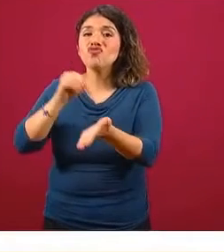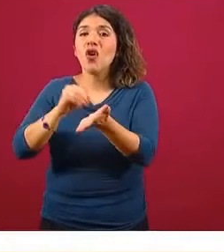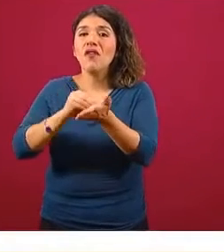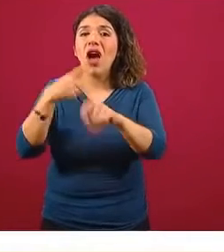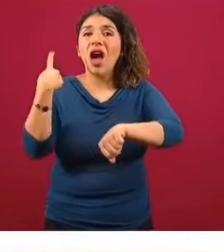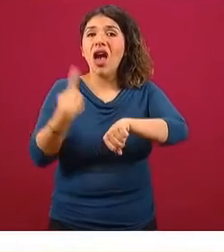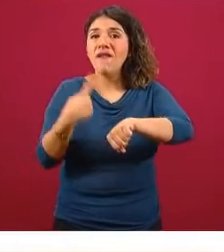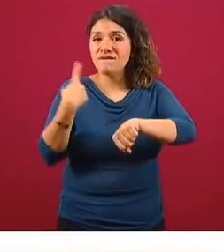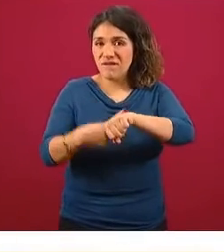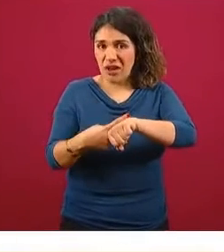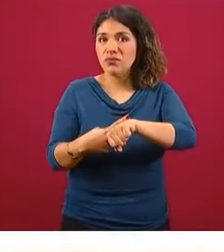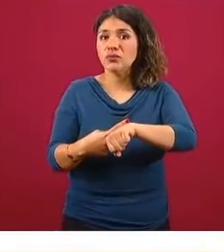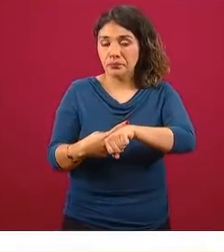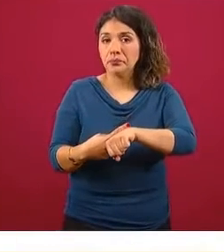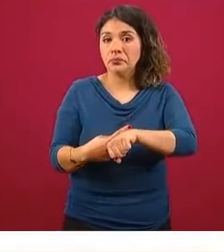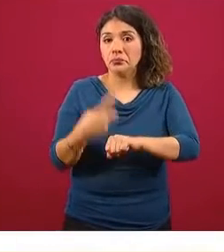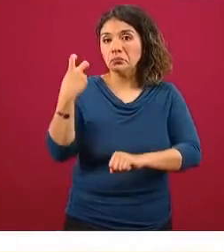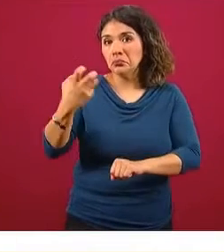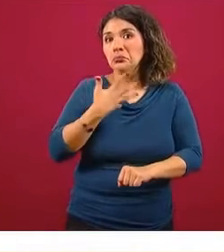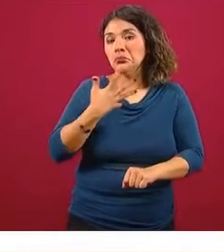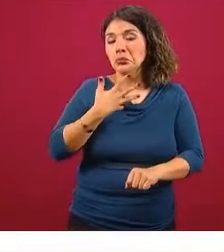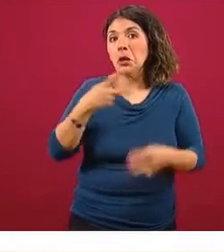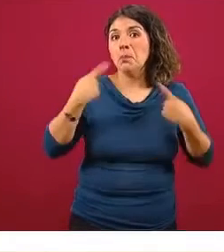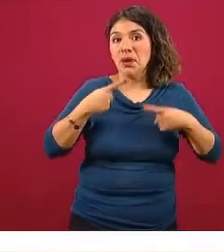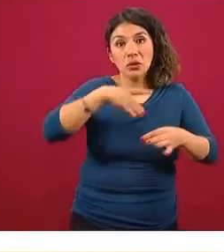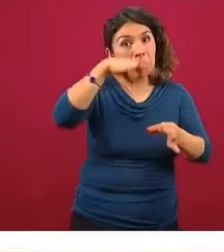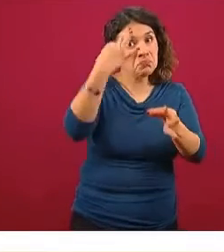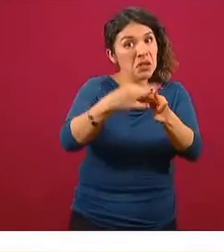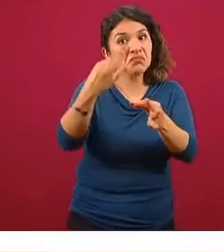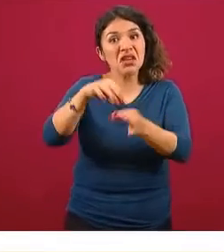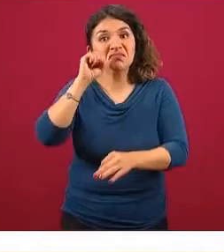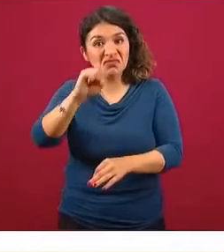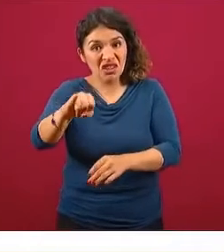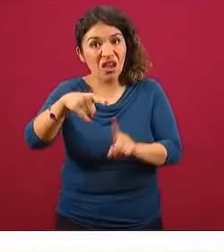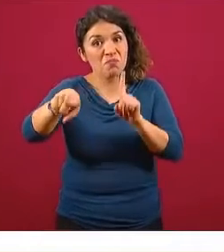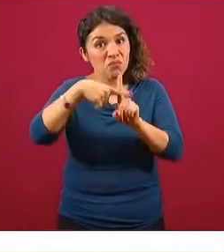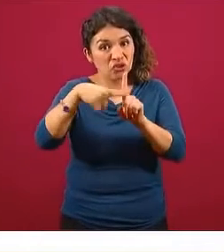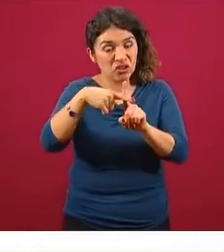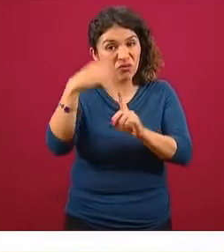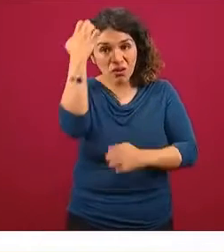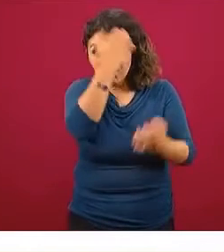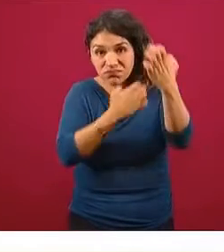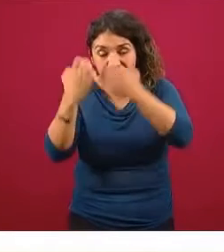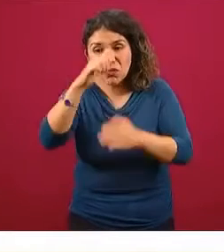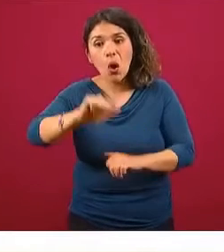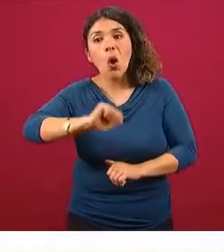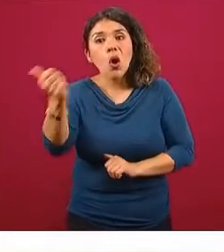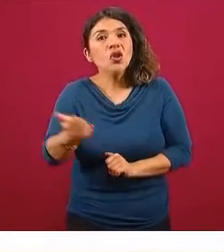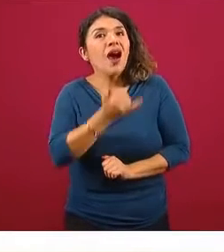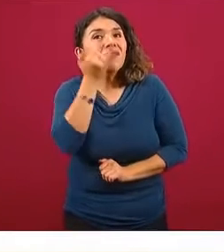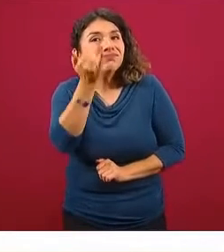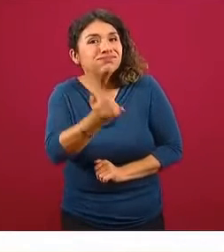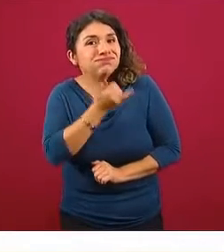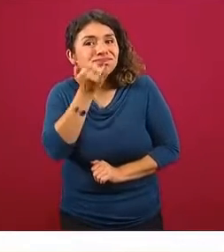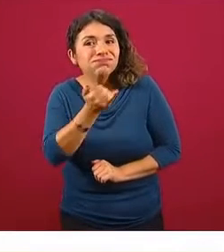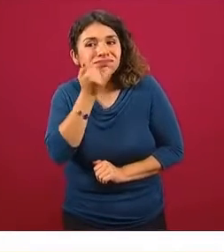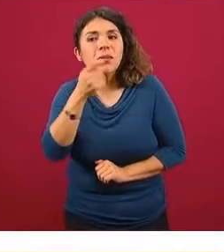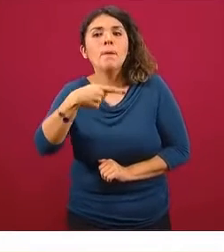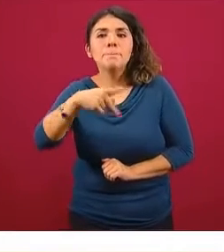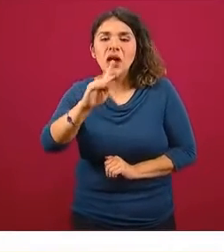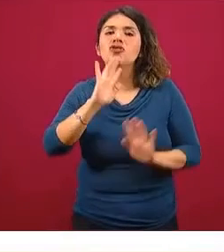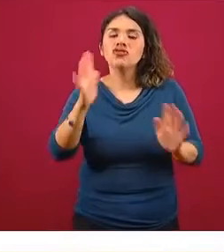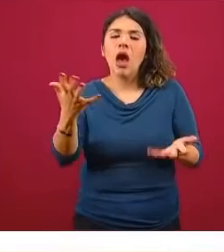activos estimados. Aquí se incluyen los confirmados, más aquellos que están aún sospechosos, pero que les